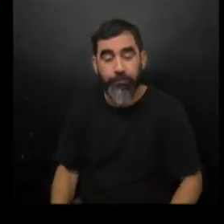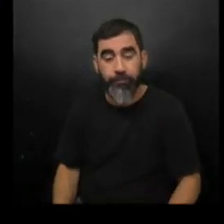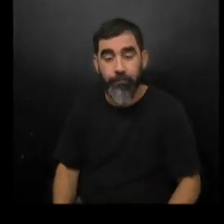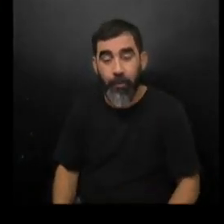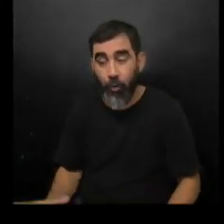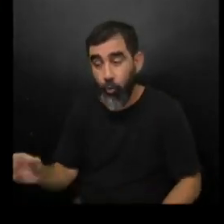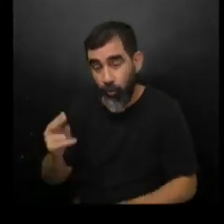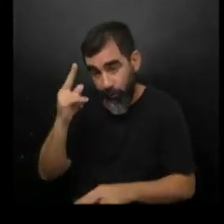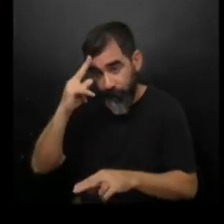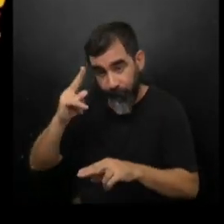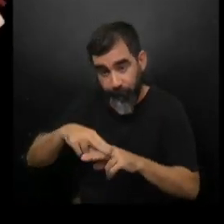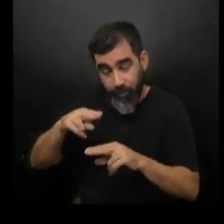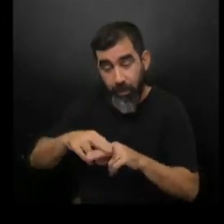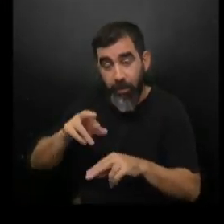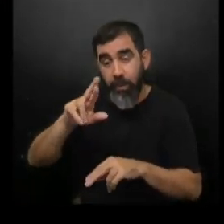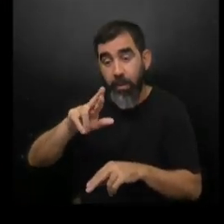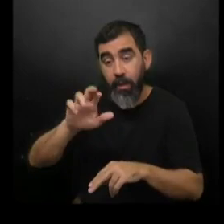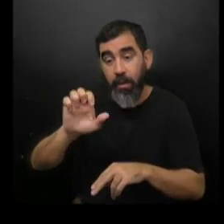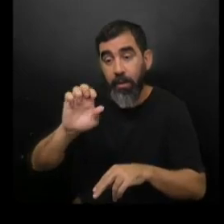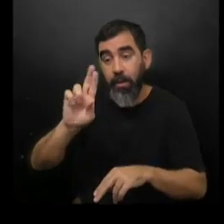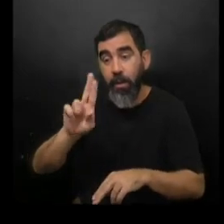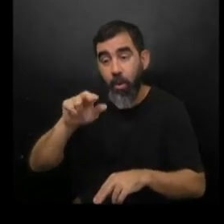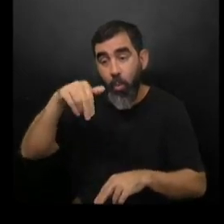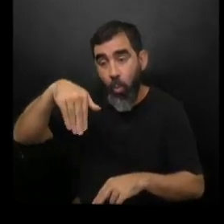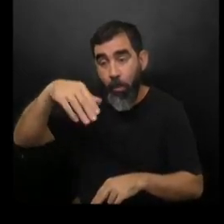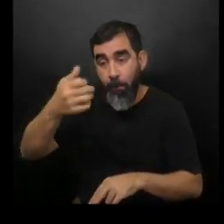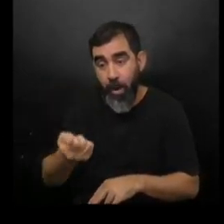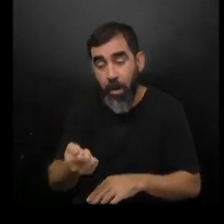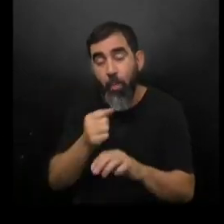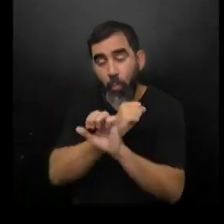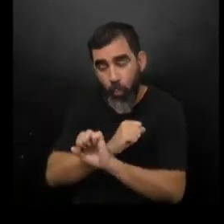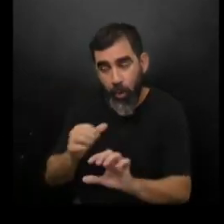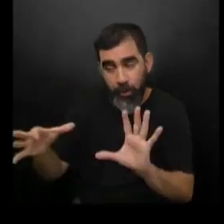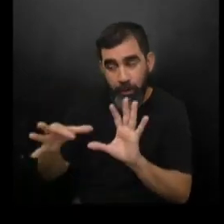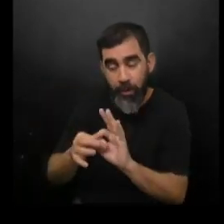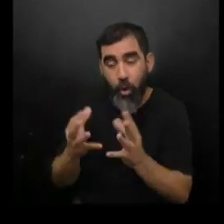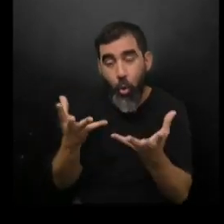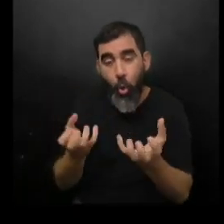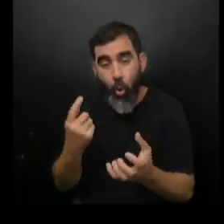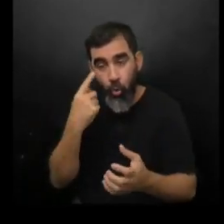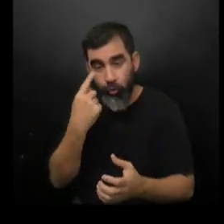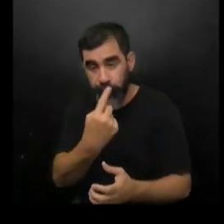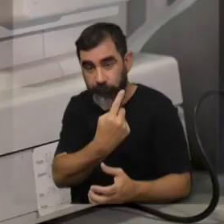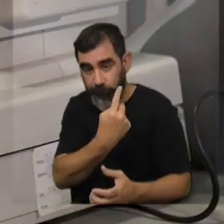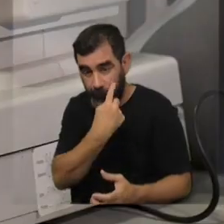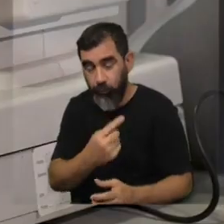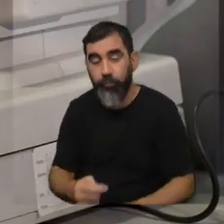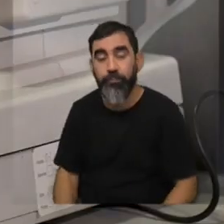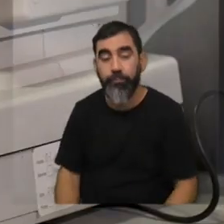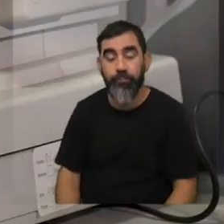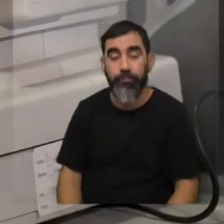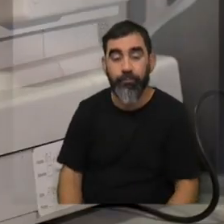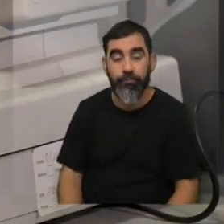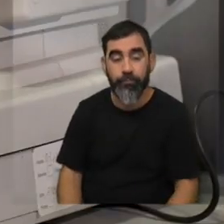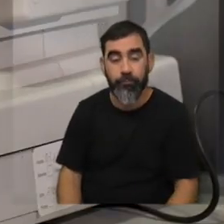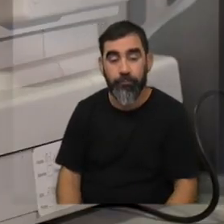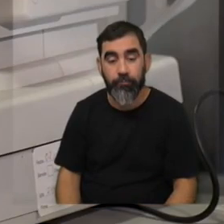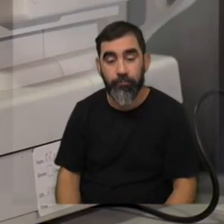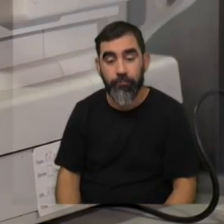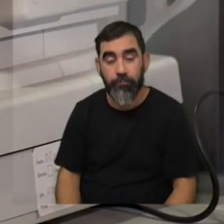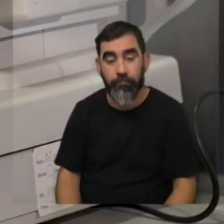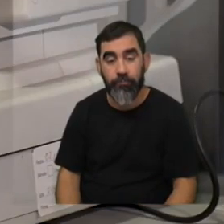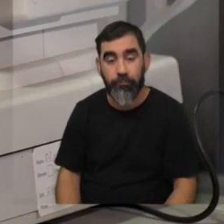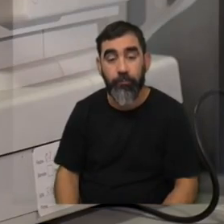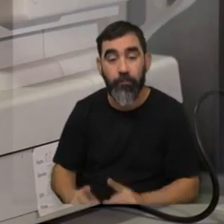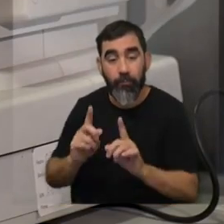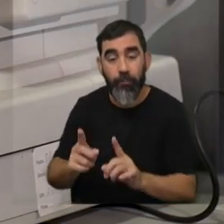las enfermedades reumáticas, autoinmunes, pueden asociarse a ojo seco, se llama el síndrome de Sjögren, y